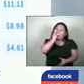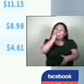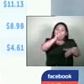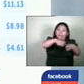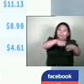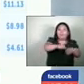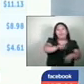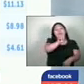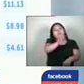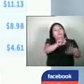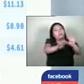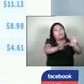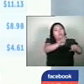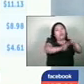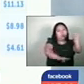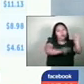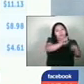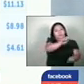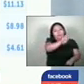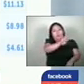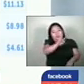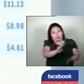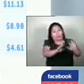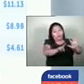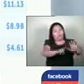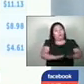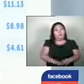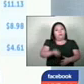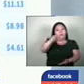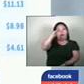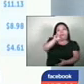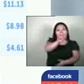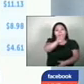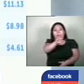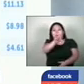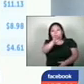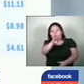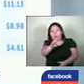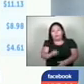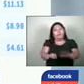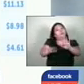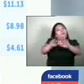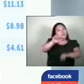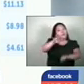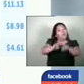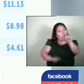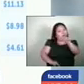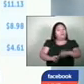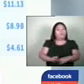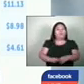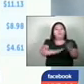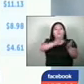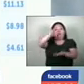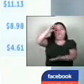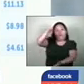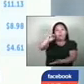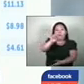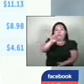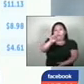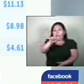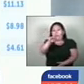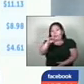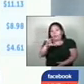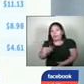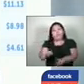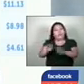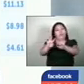libras en 7 dólares con 46, el de 25 libras en 3 dólares con 9 centavos, el de 20 libras en 94